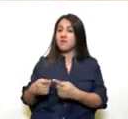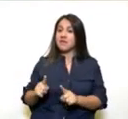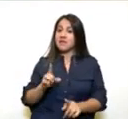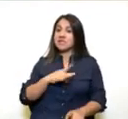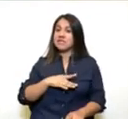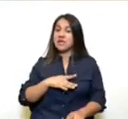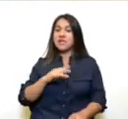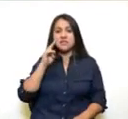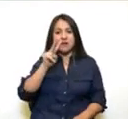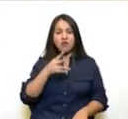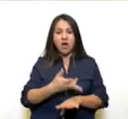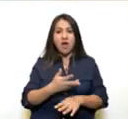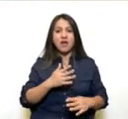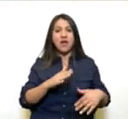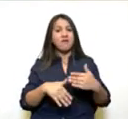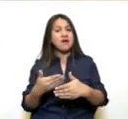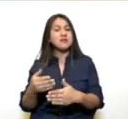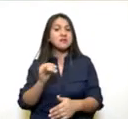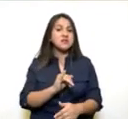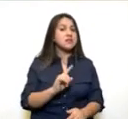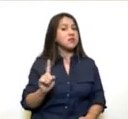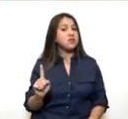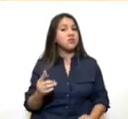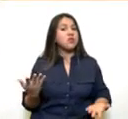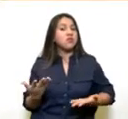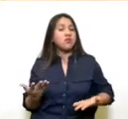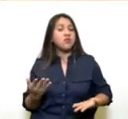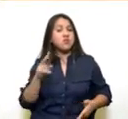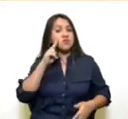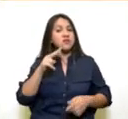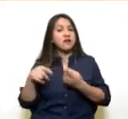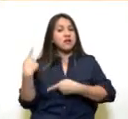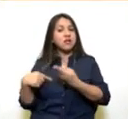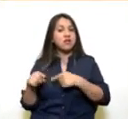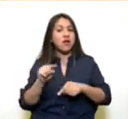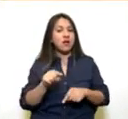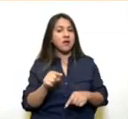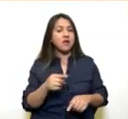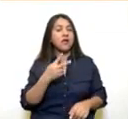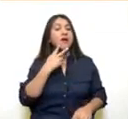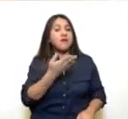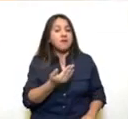vio como como usado la historia y